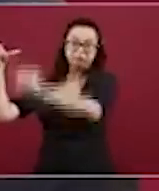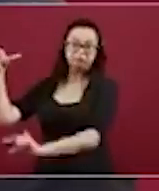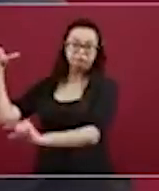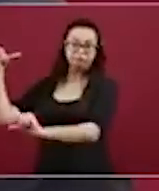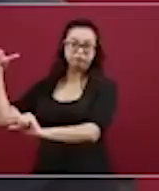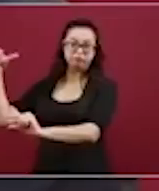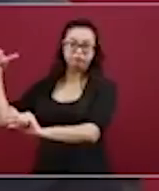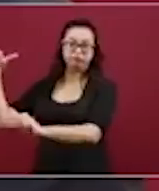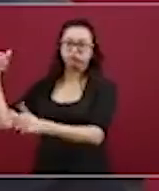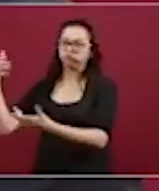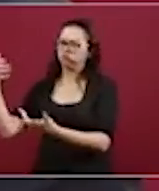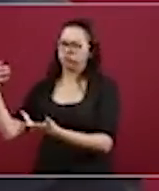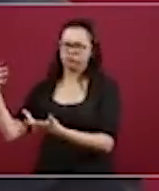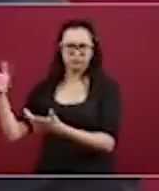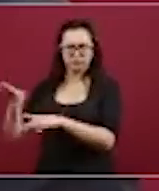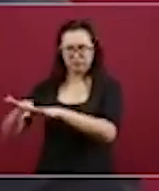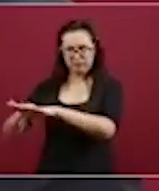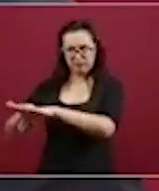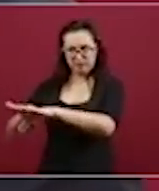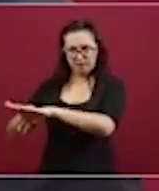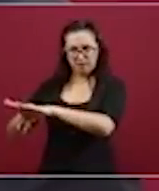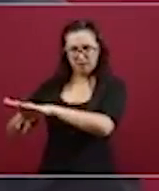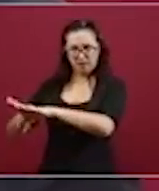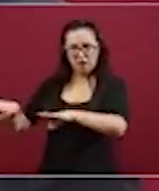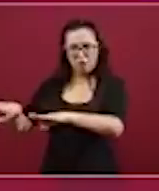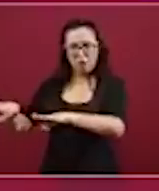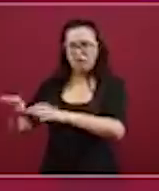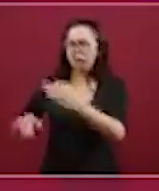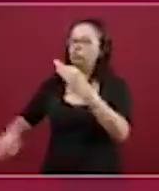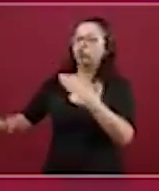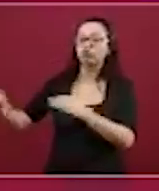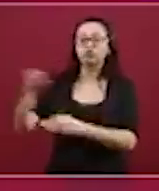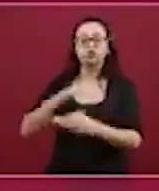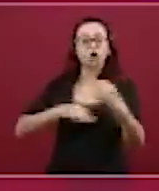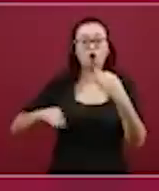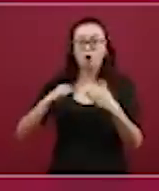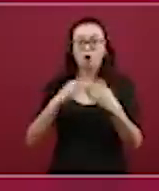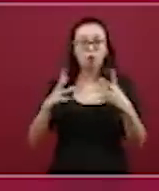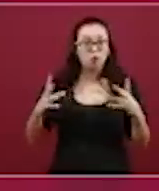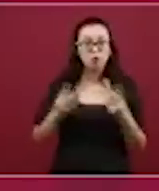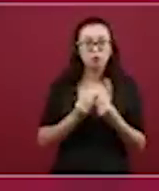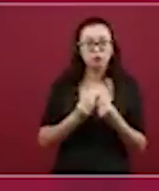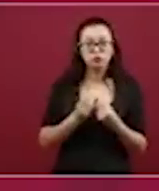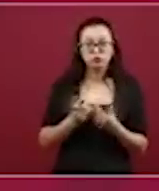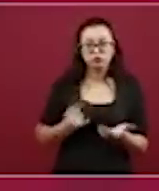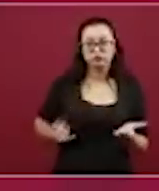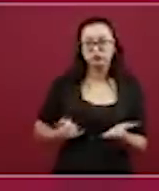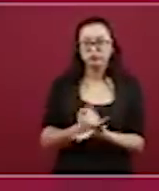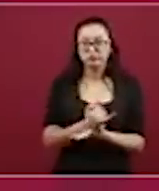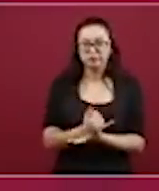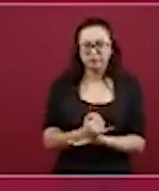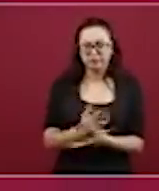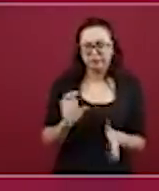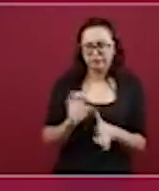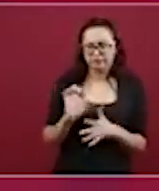va a tomar decisiones que corresponden a todos. Entonces, por eso, a